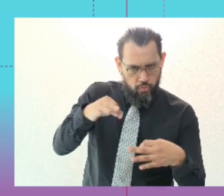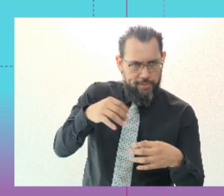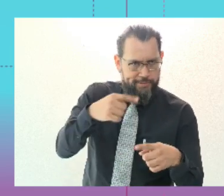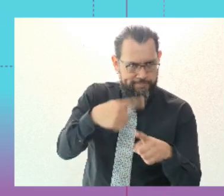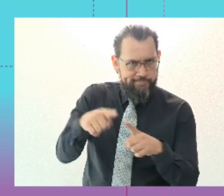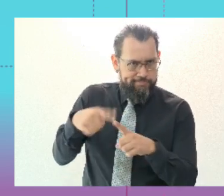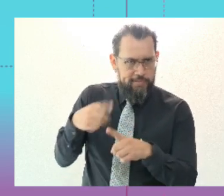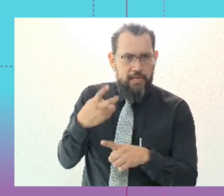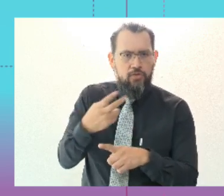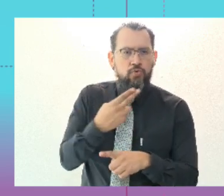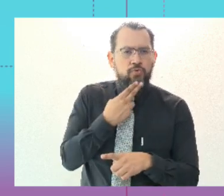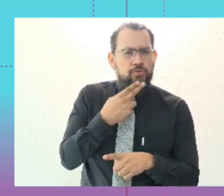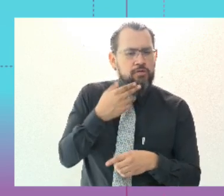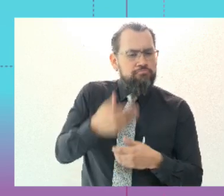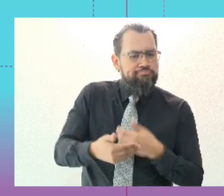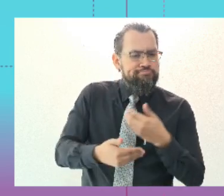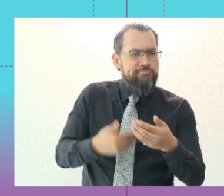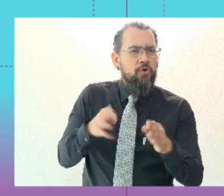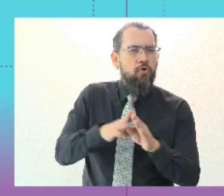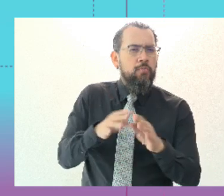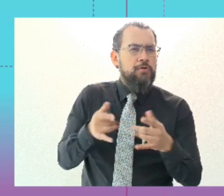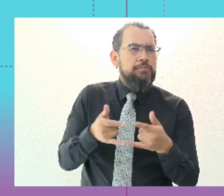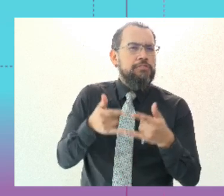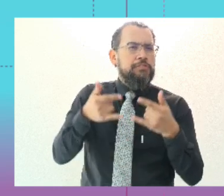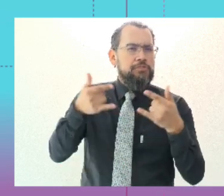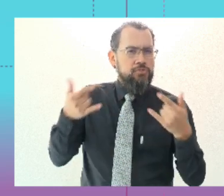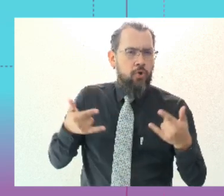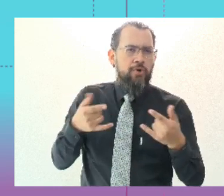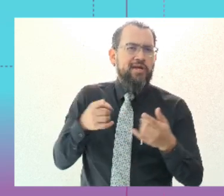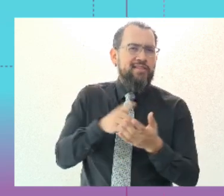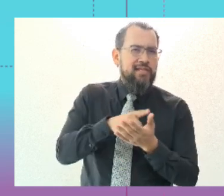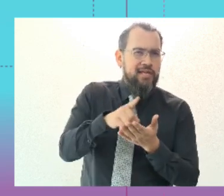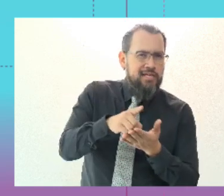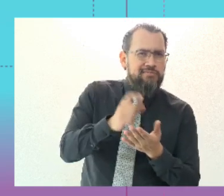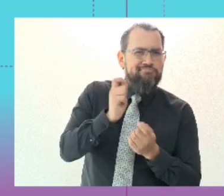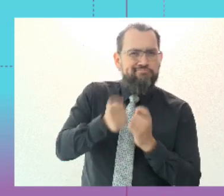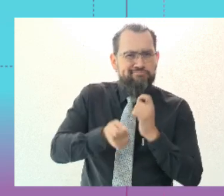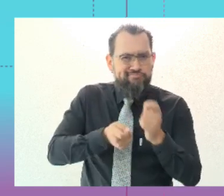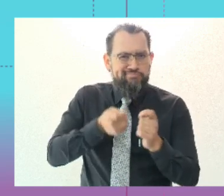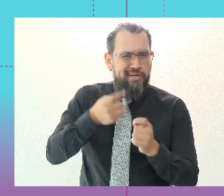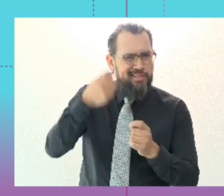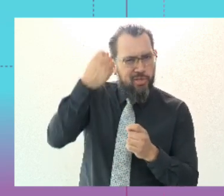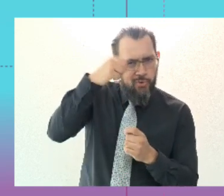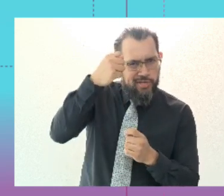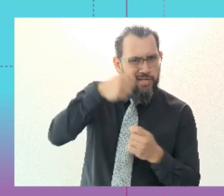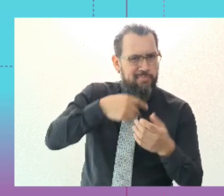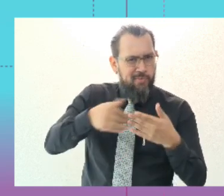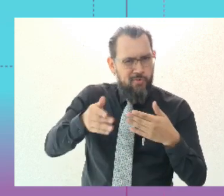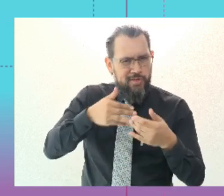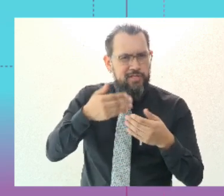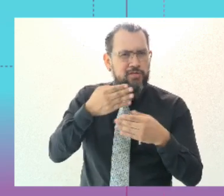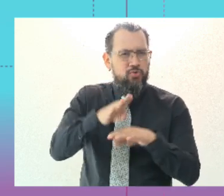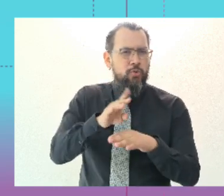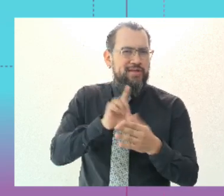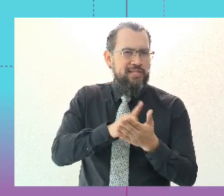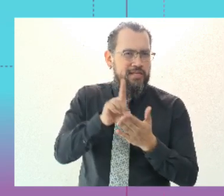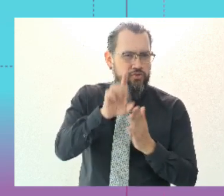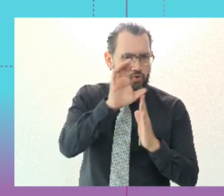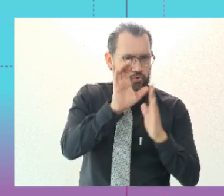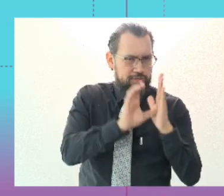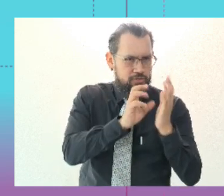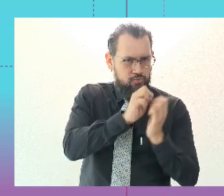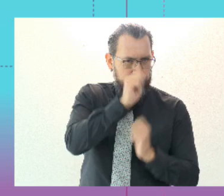documentos, nuestra evolución histórica de lo que son estos derechos, estas atribuciones, esta teoría moderna del derecho